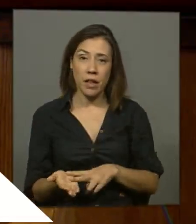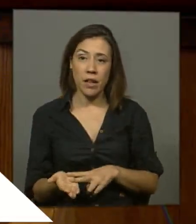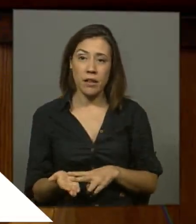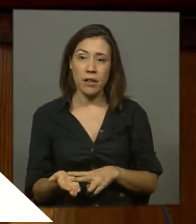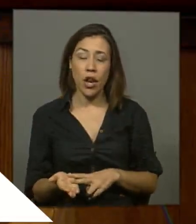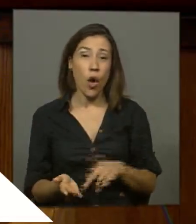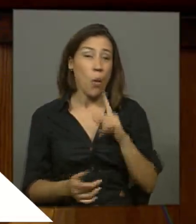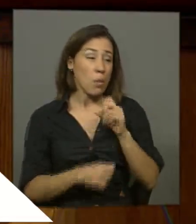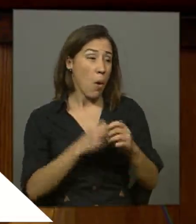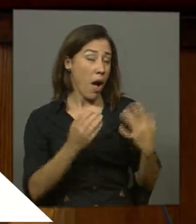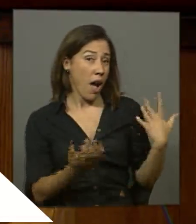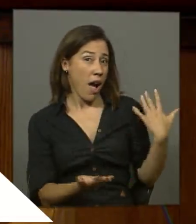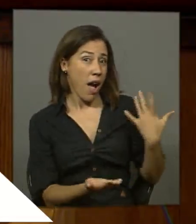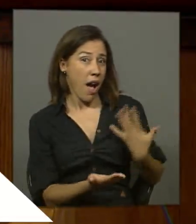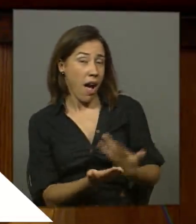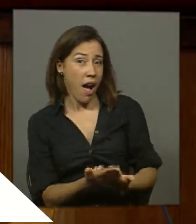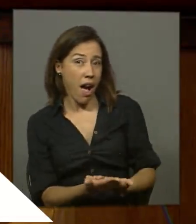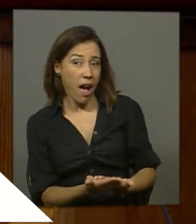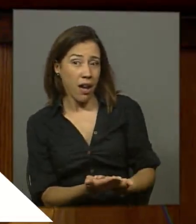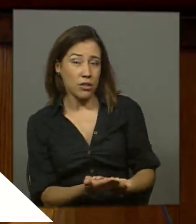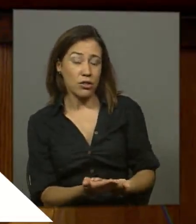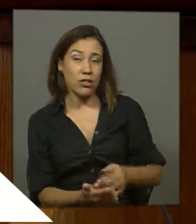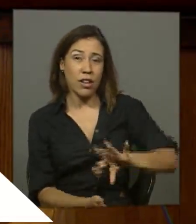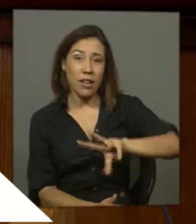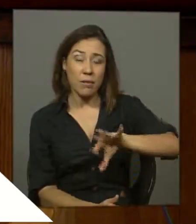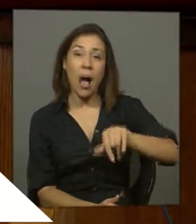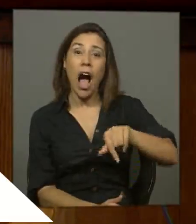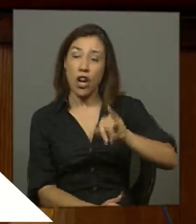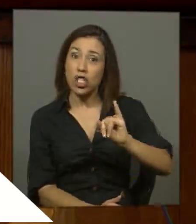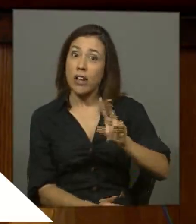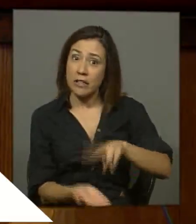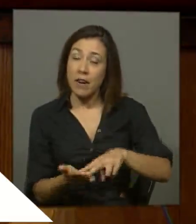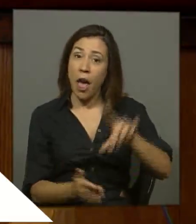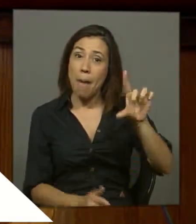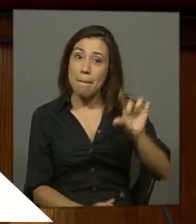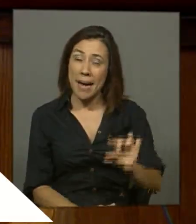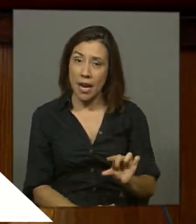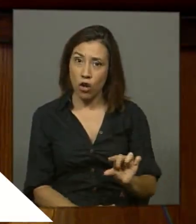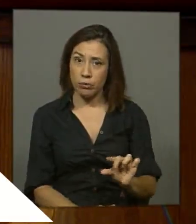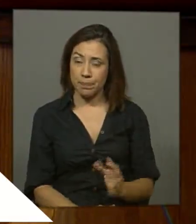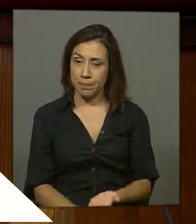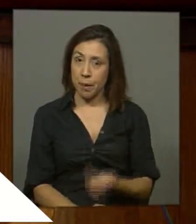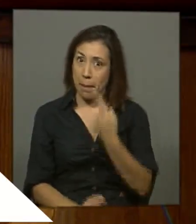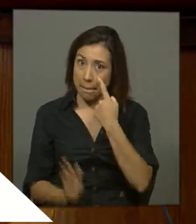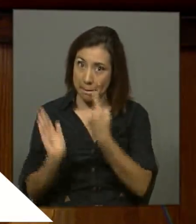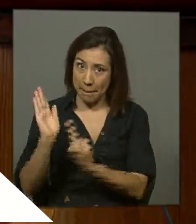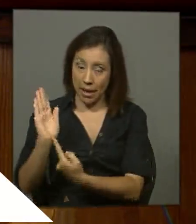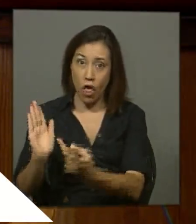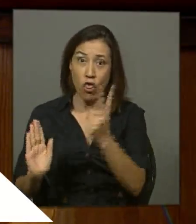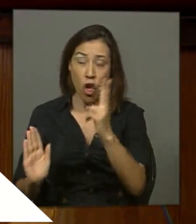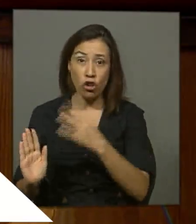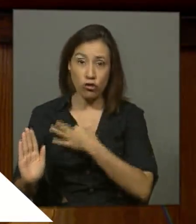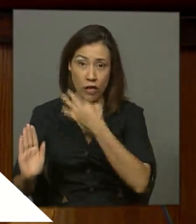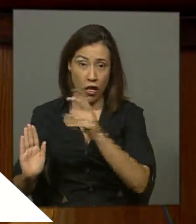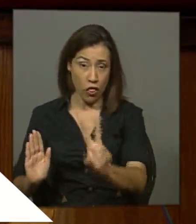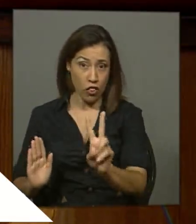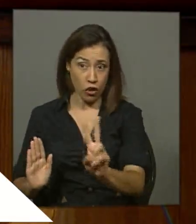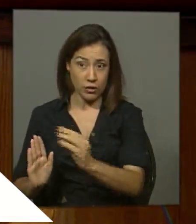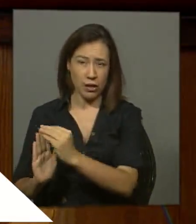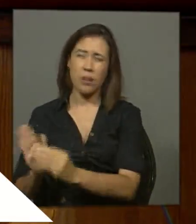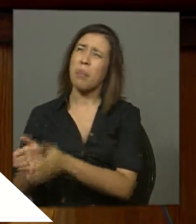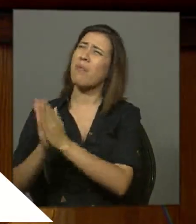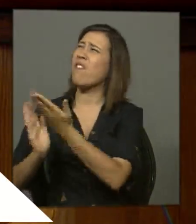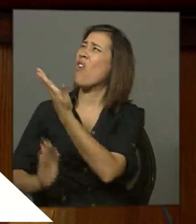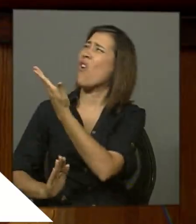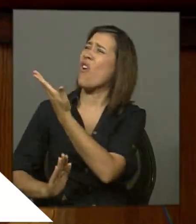Durante los últimos años la la delincuencia ha disminuido Mire yo le voy a dar dos datos le voy pero por